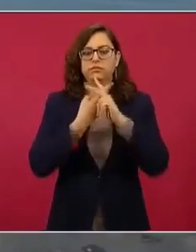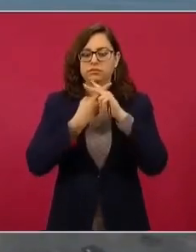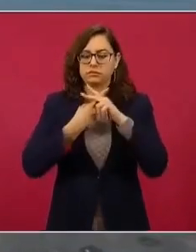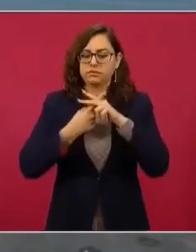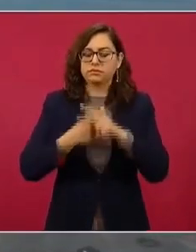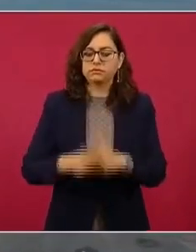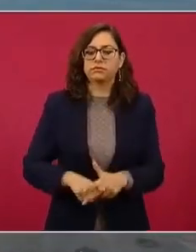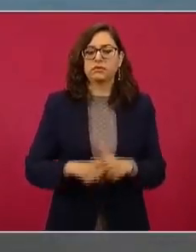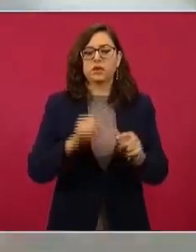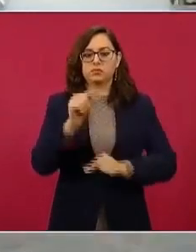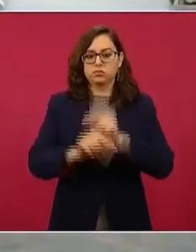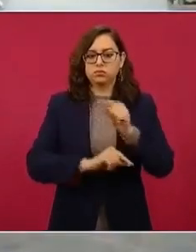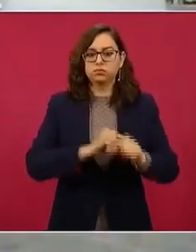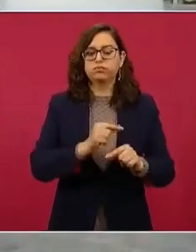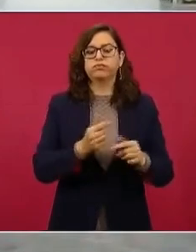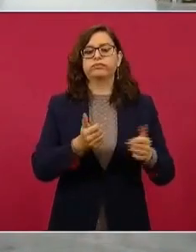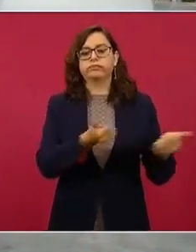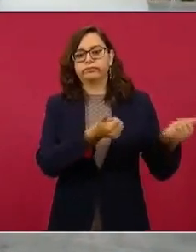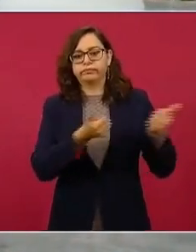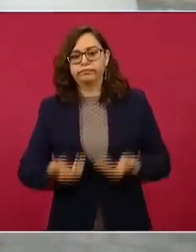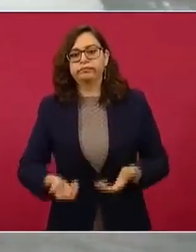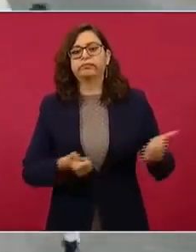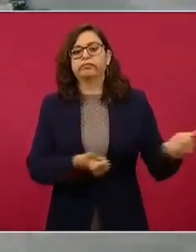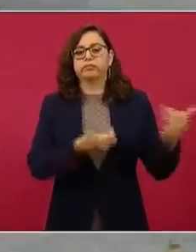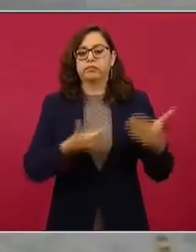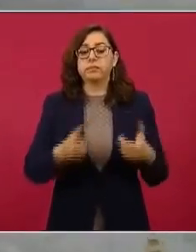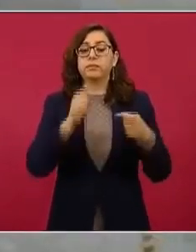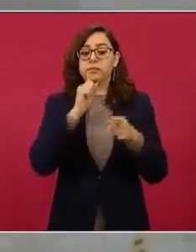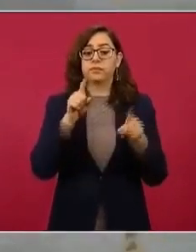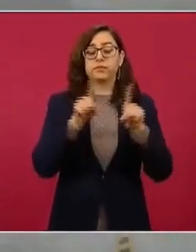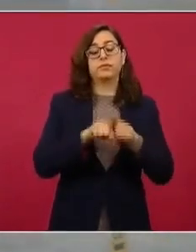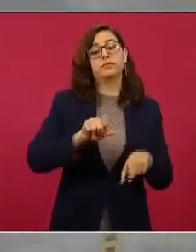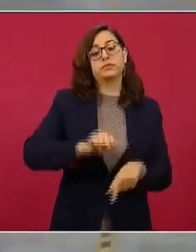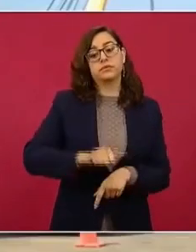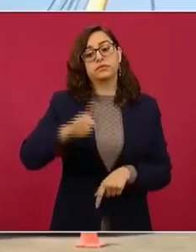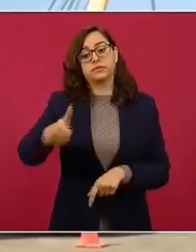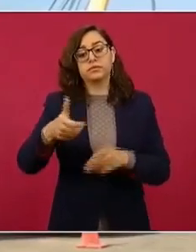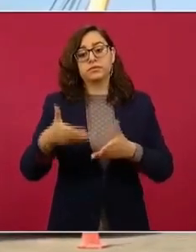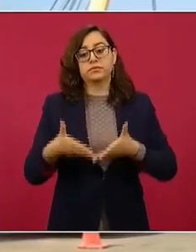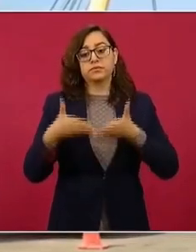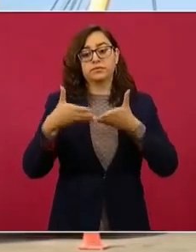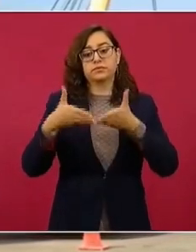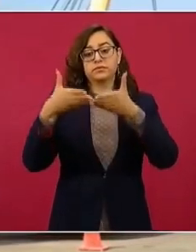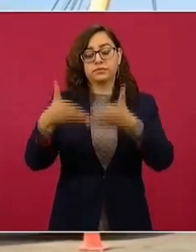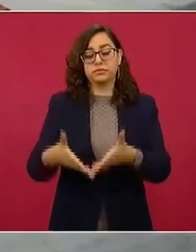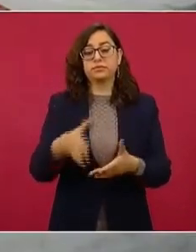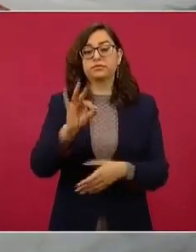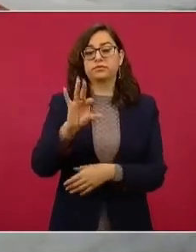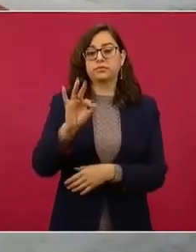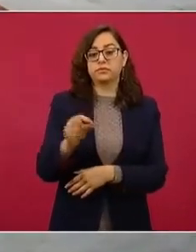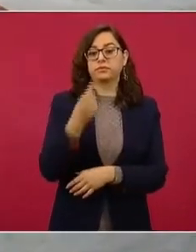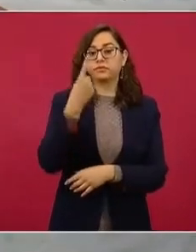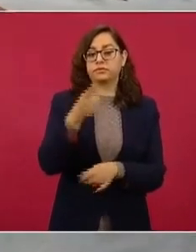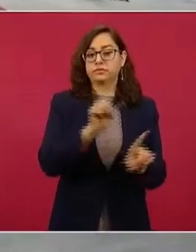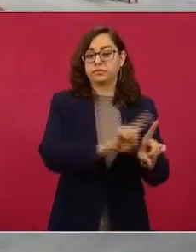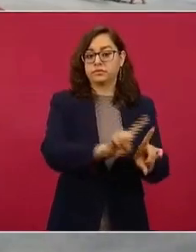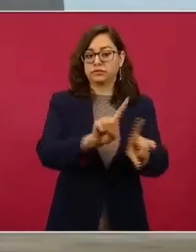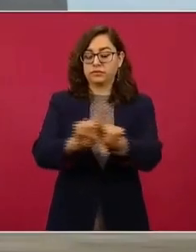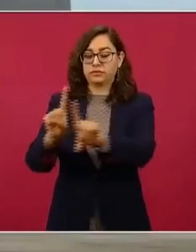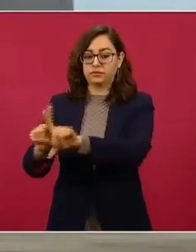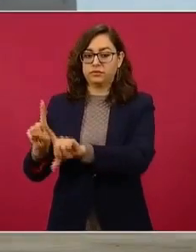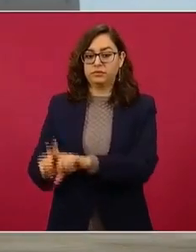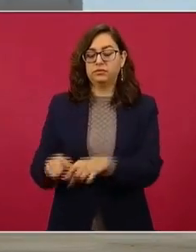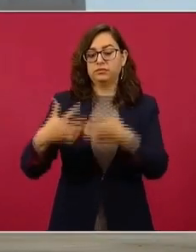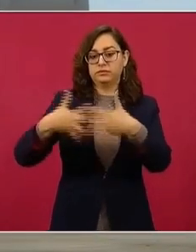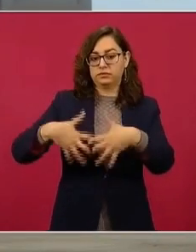desembarque de los equipos. De igual manera, el buque DBC Asia llevó a cabo su arribo con 41 equipos destinados al área de